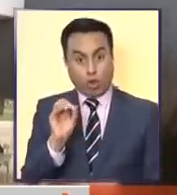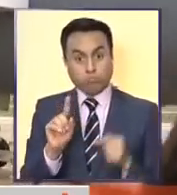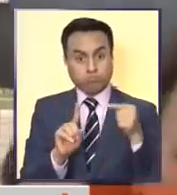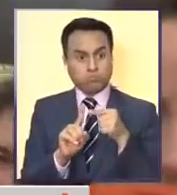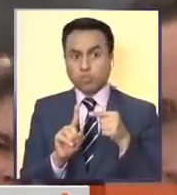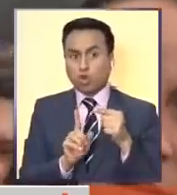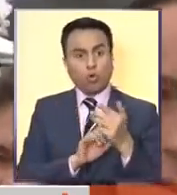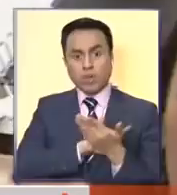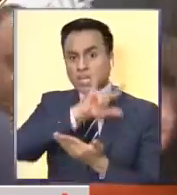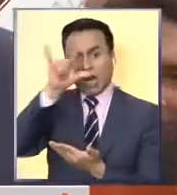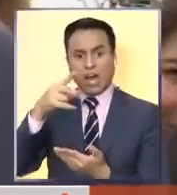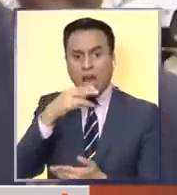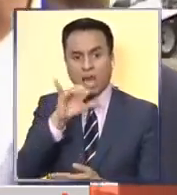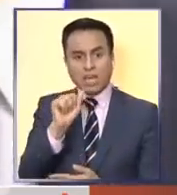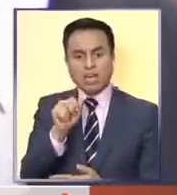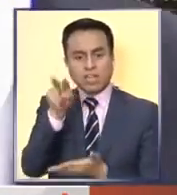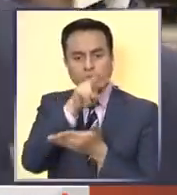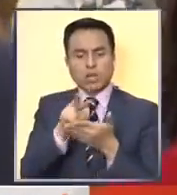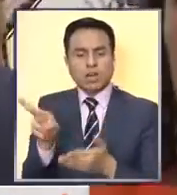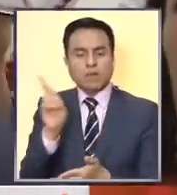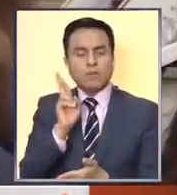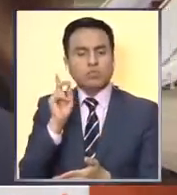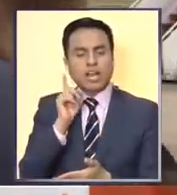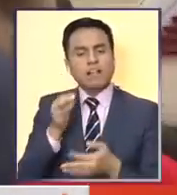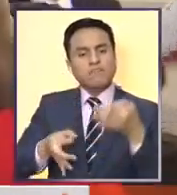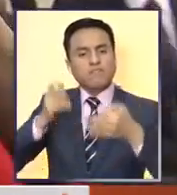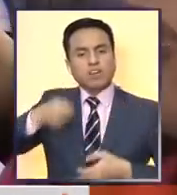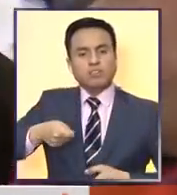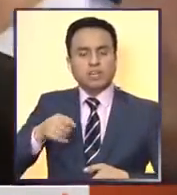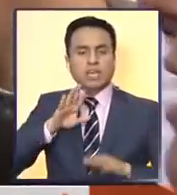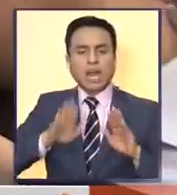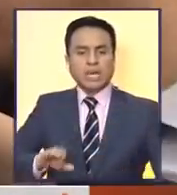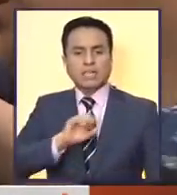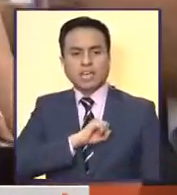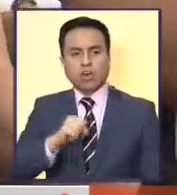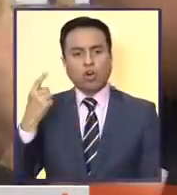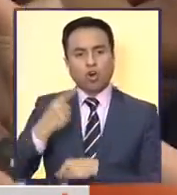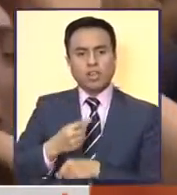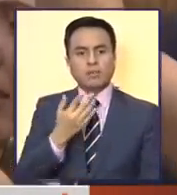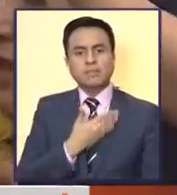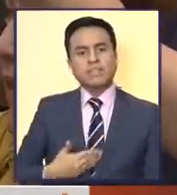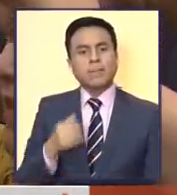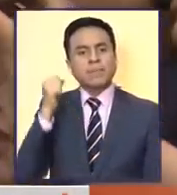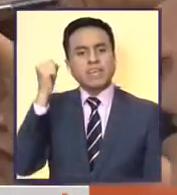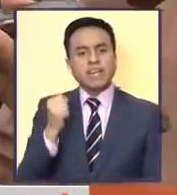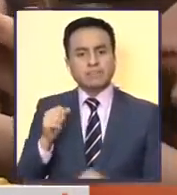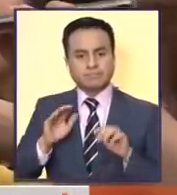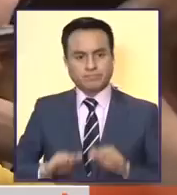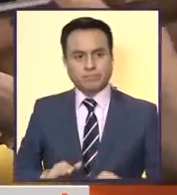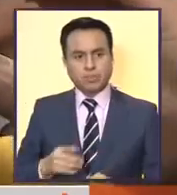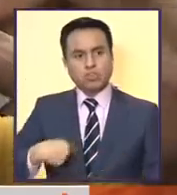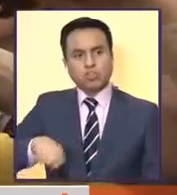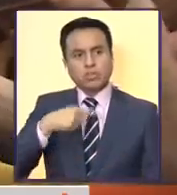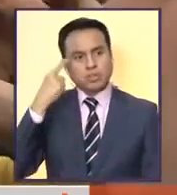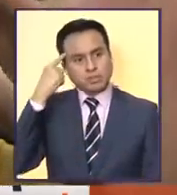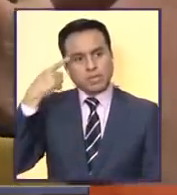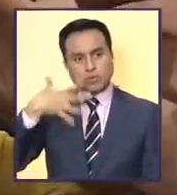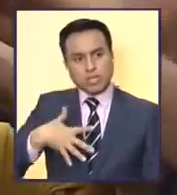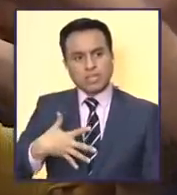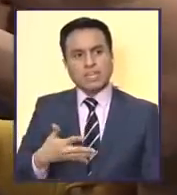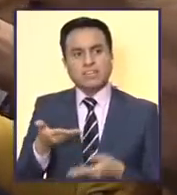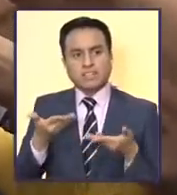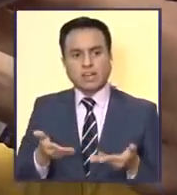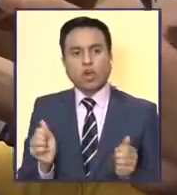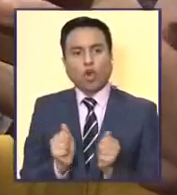no irá a La Haya para la lectura del fallo. Se quedará en Santiago por orden del presidente Piñera. Pero consideramos que es más importante estar